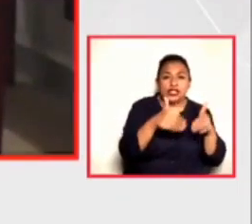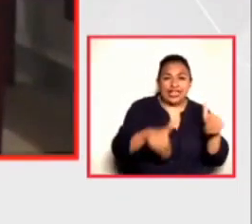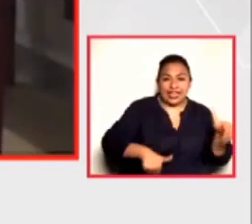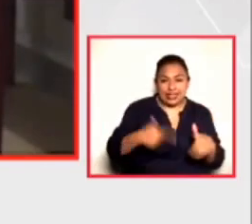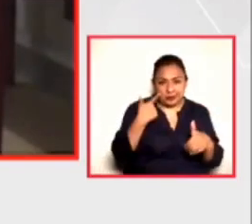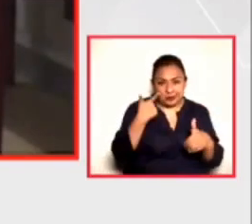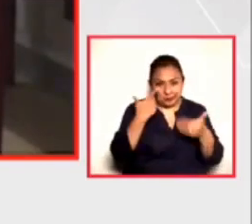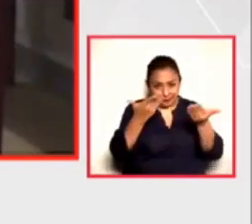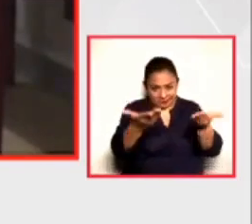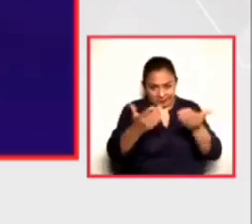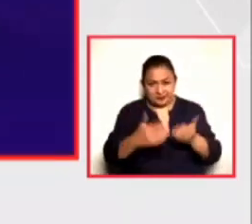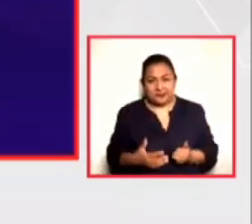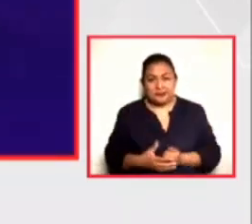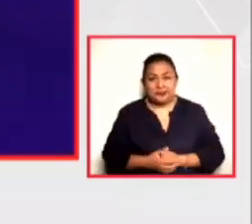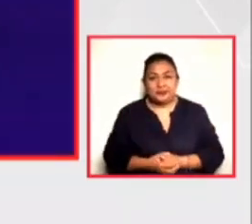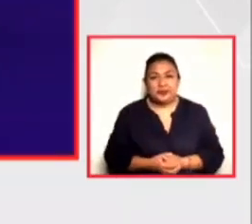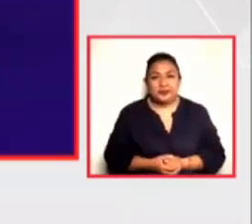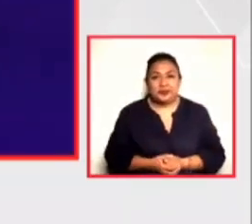detalles.